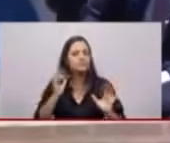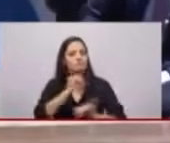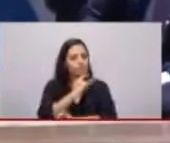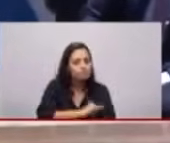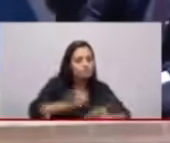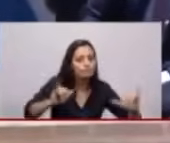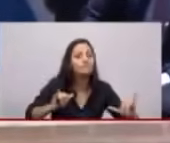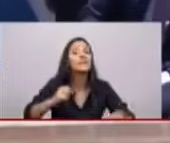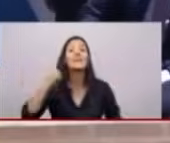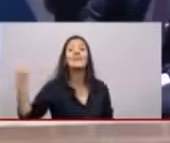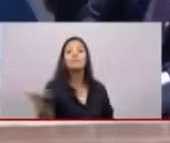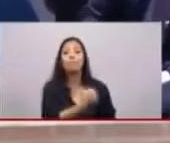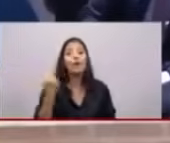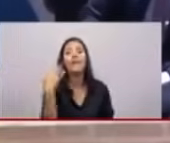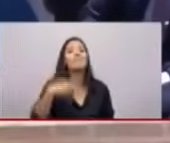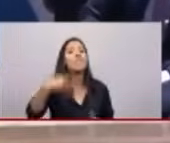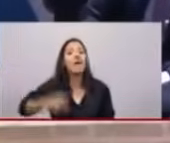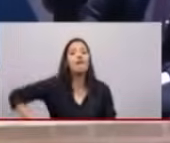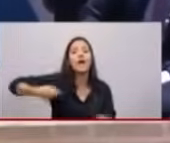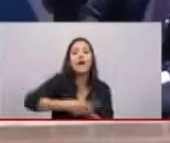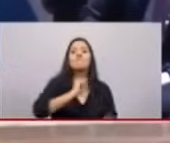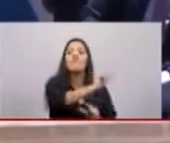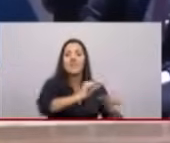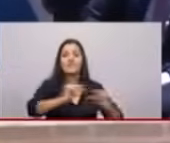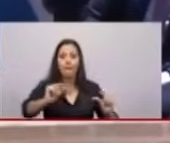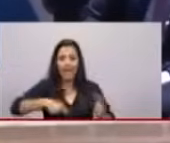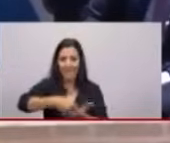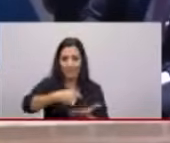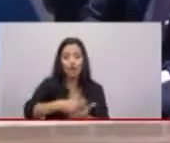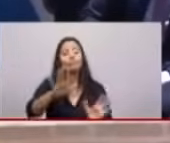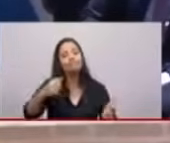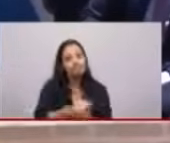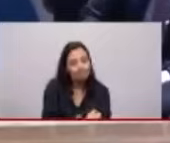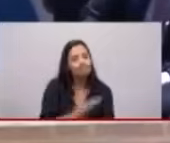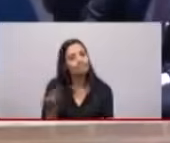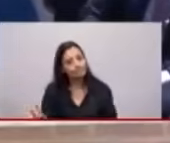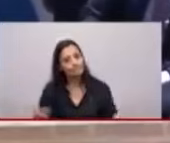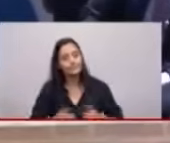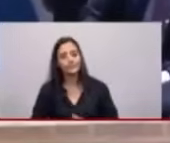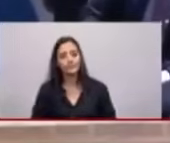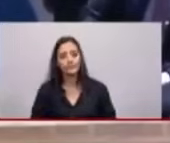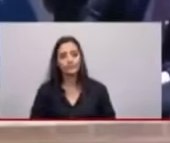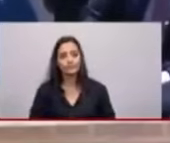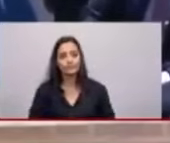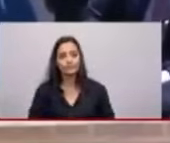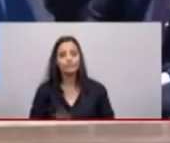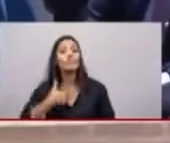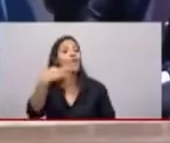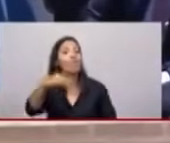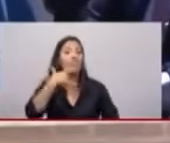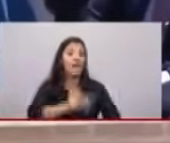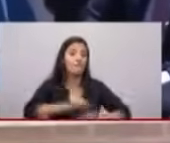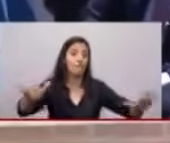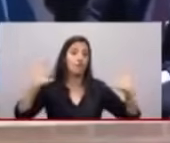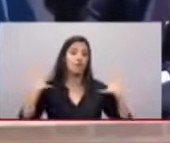250.000 millones de dólares al año de transacciones económicas que no pagan ningún tipo de impuestos, porque hay que tener en cuenta que las jubilaciones y las